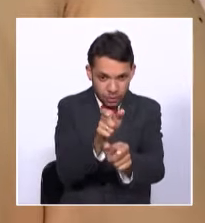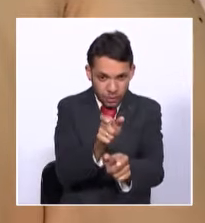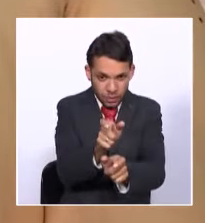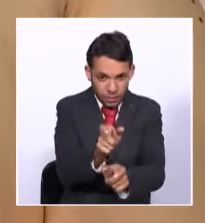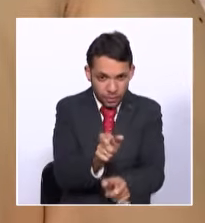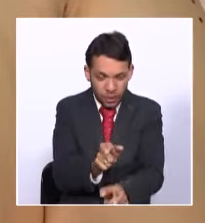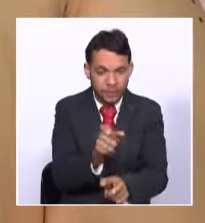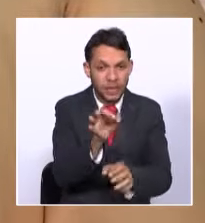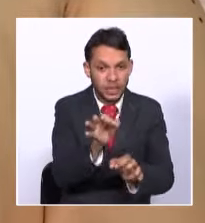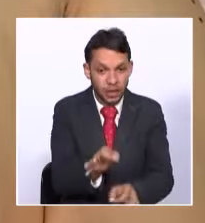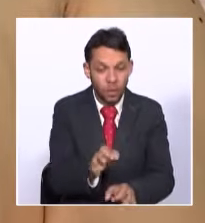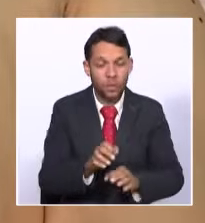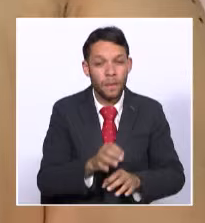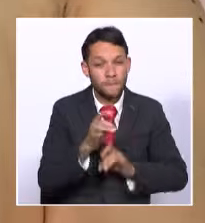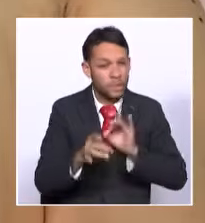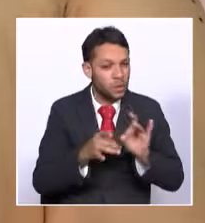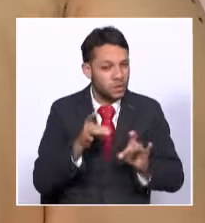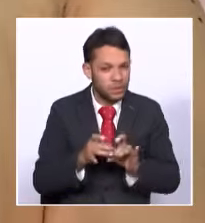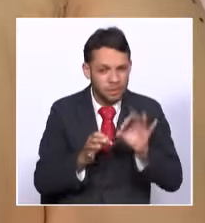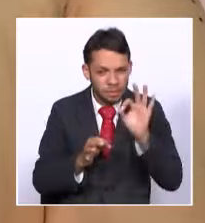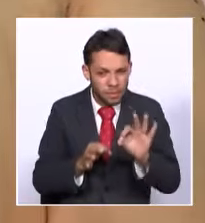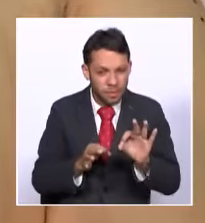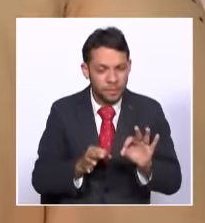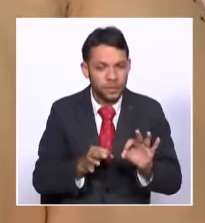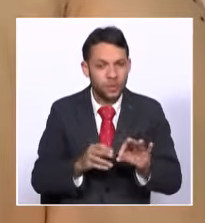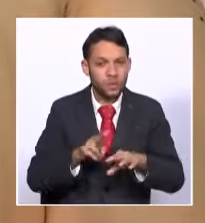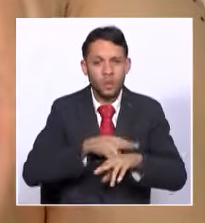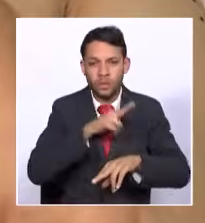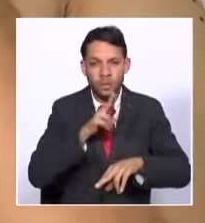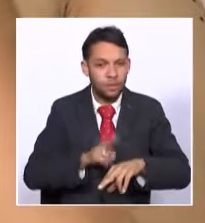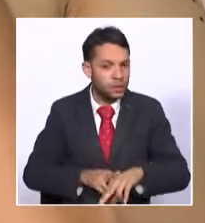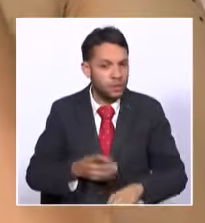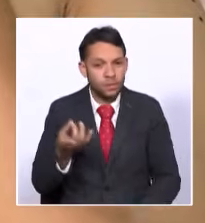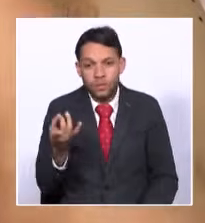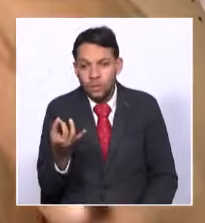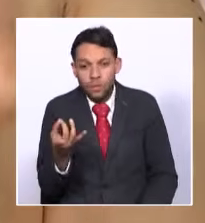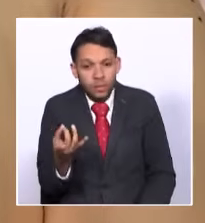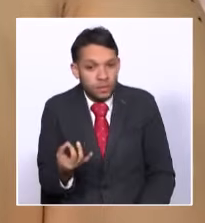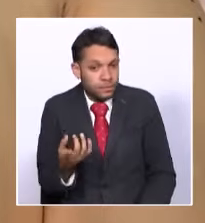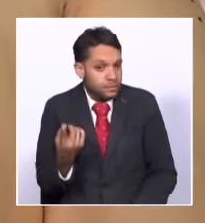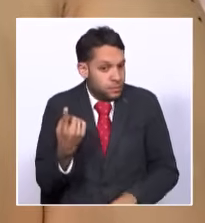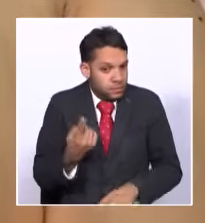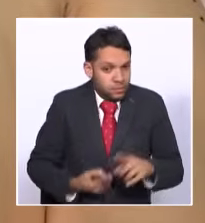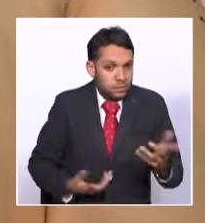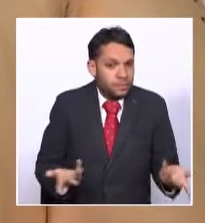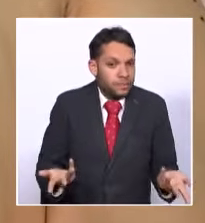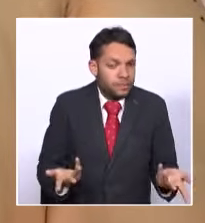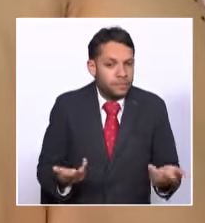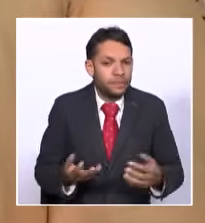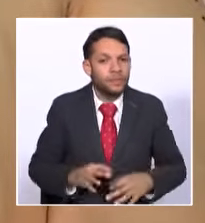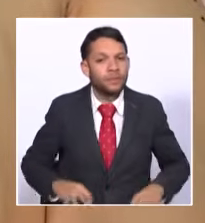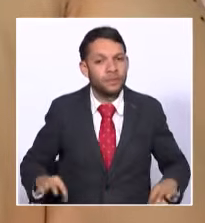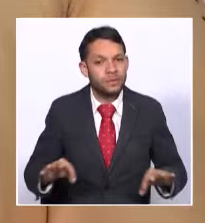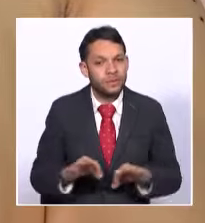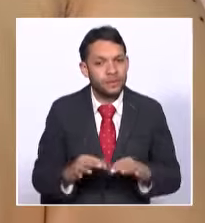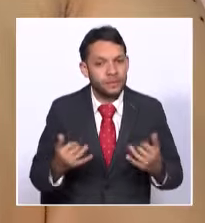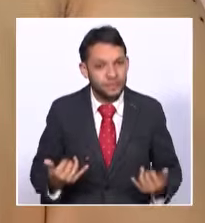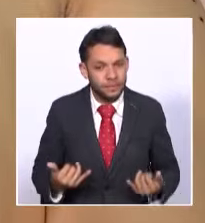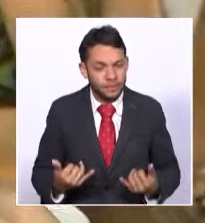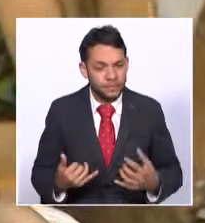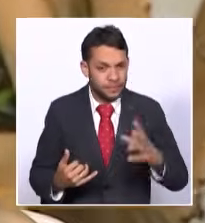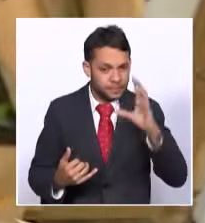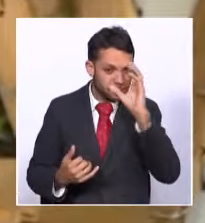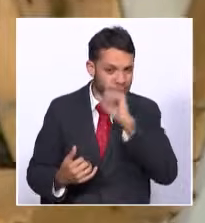curvaturas. Si tiene esa estructura normal, no tiene por qué aparecer el dolor. Si nos damos cuenta, en este caso,